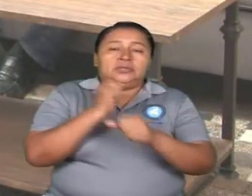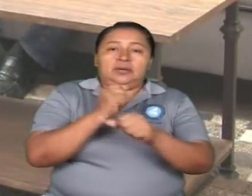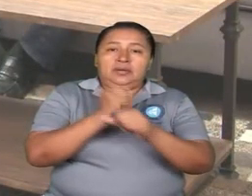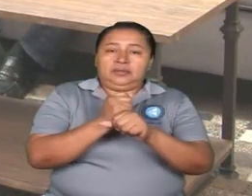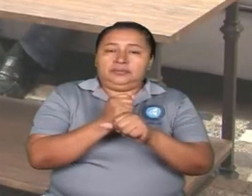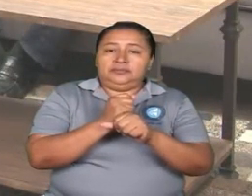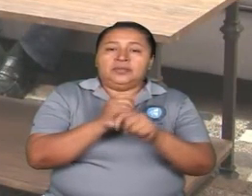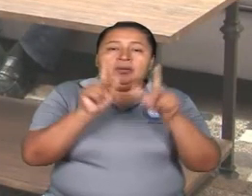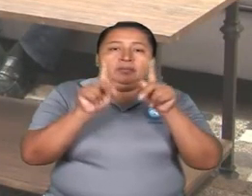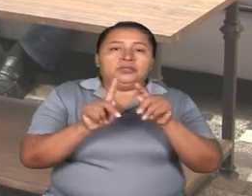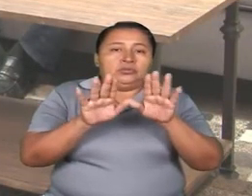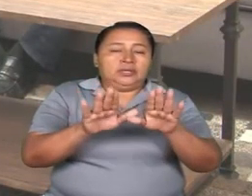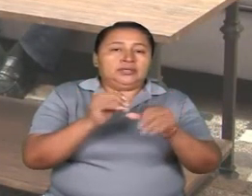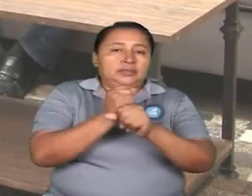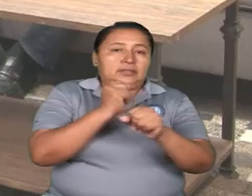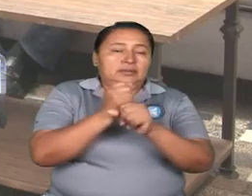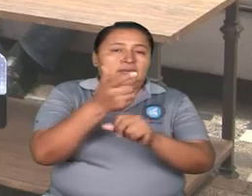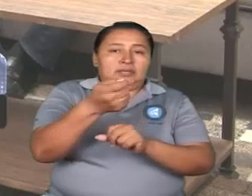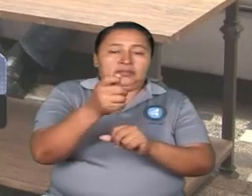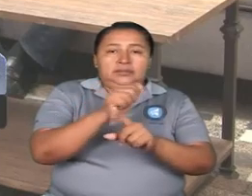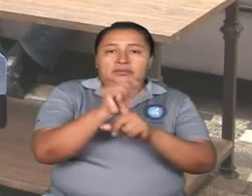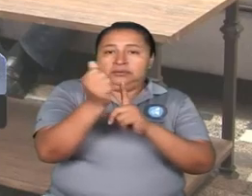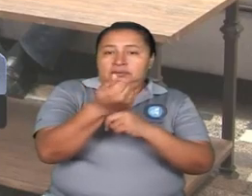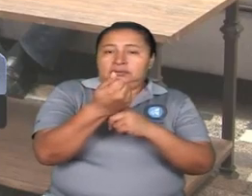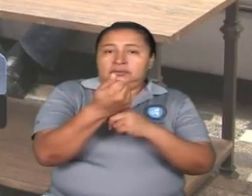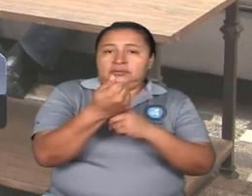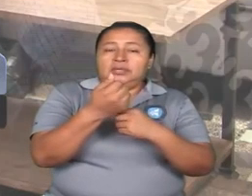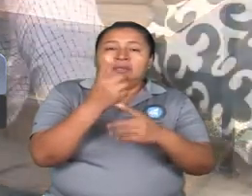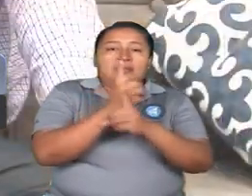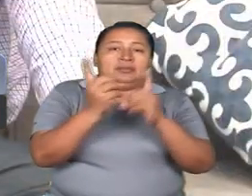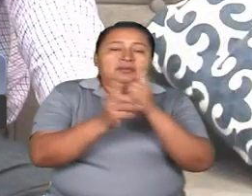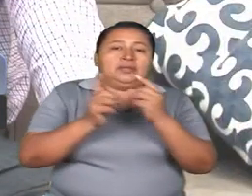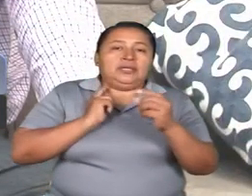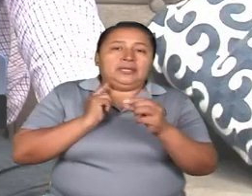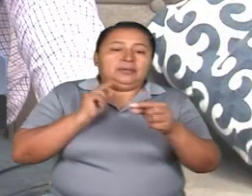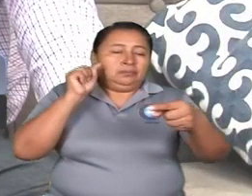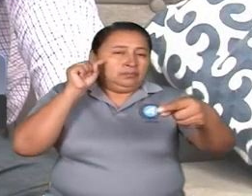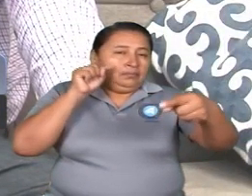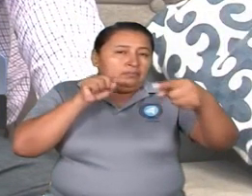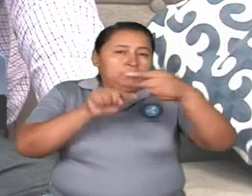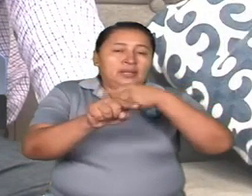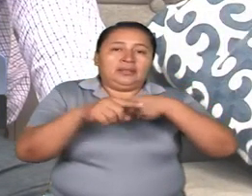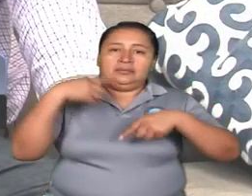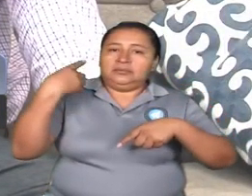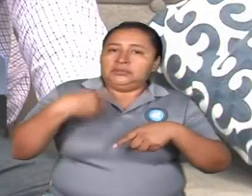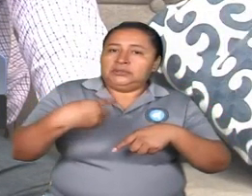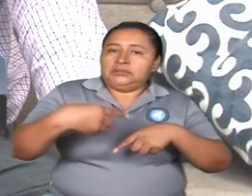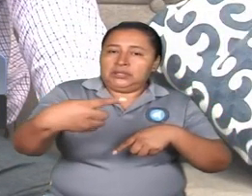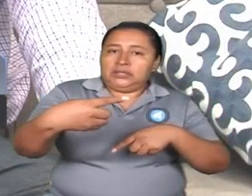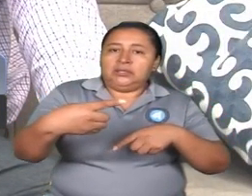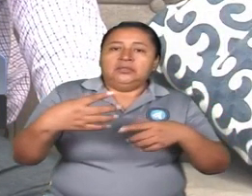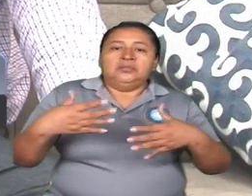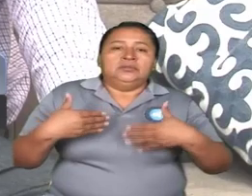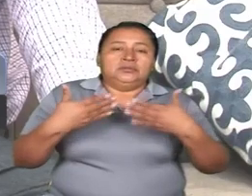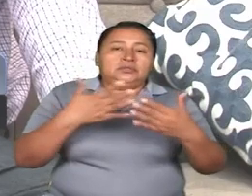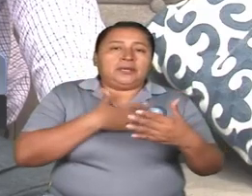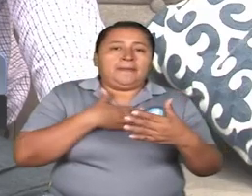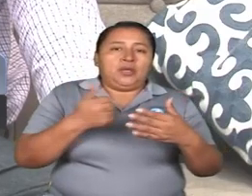el personal del canal parlamentario debe tener una meta día a día de ser